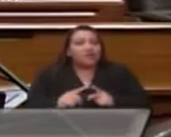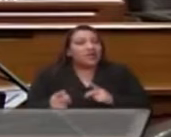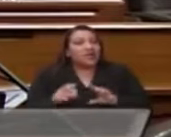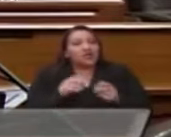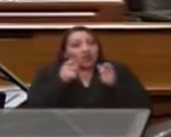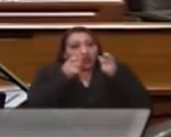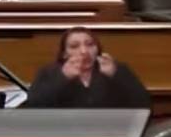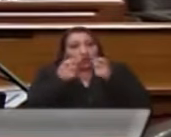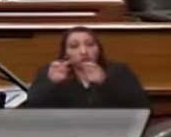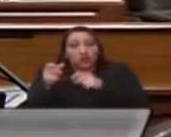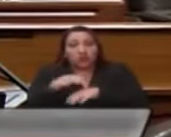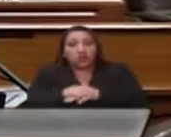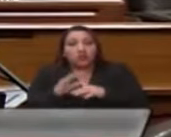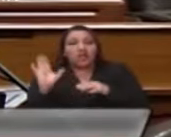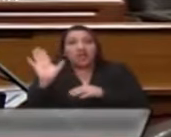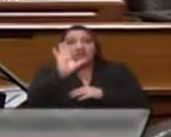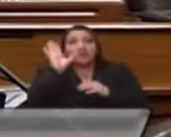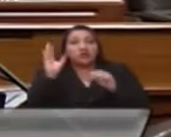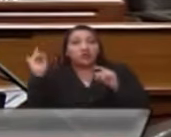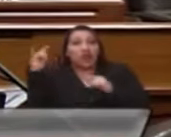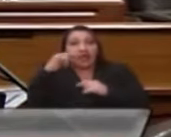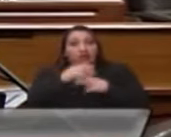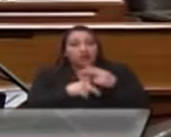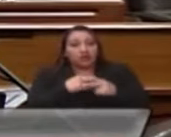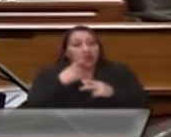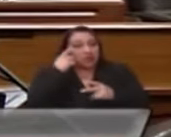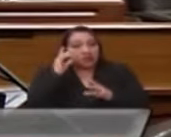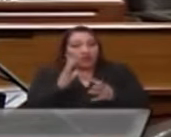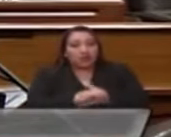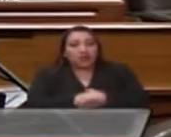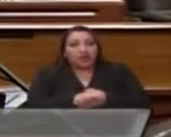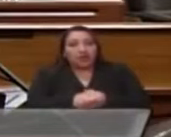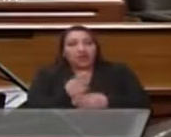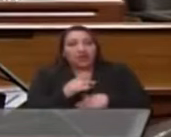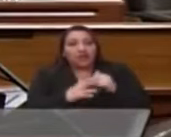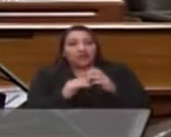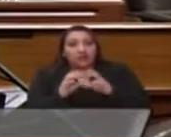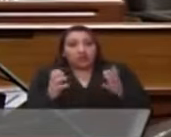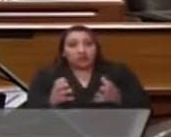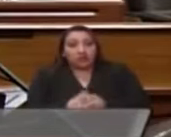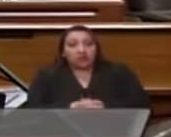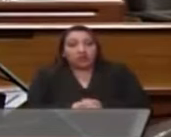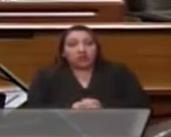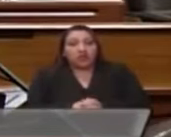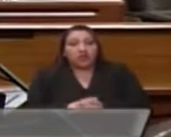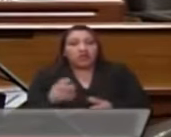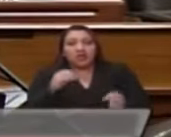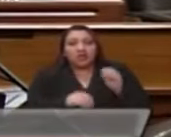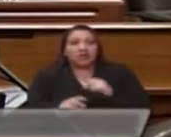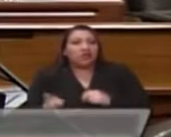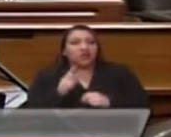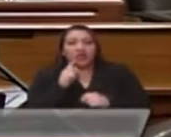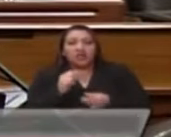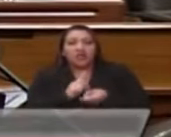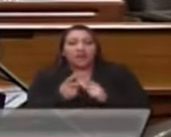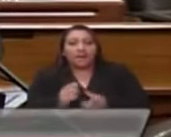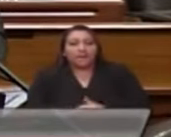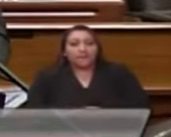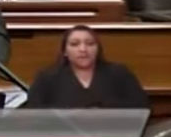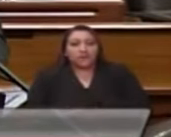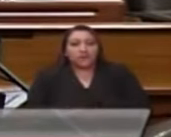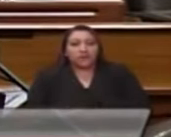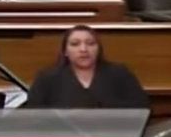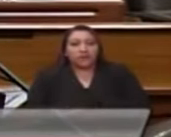realizar la vigilancia del espacio aéreo nacional, debido a que la infraestructura y el equipamiento no han sido renovados.